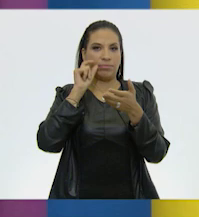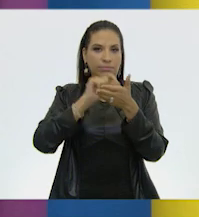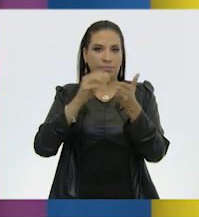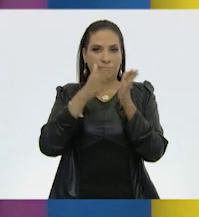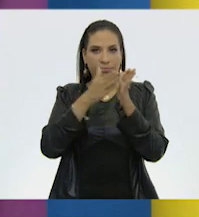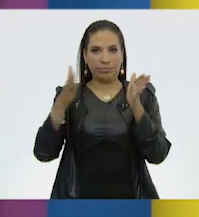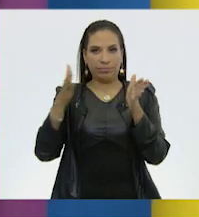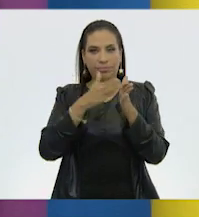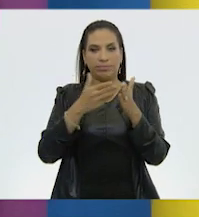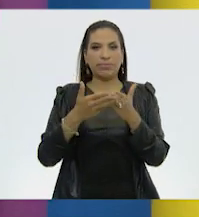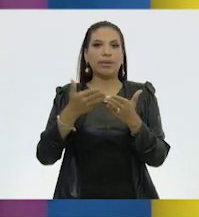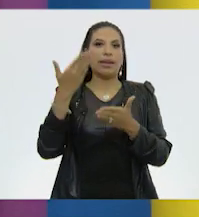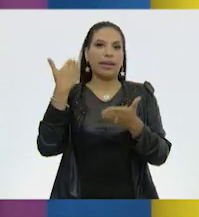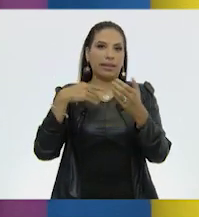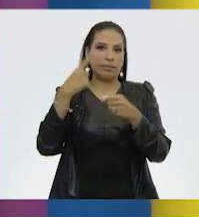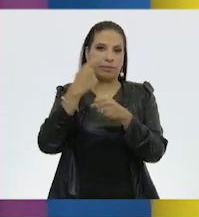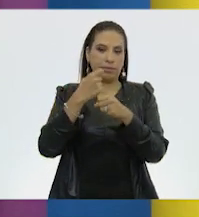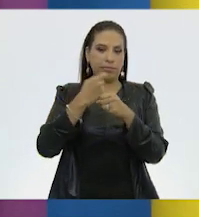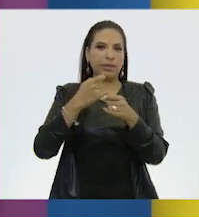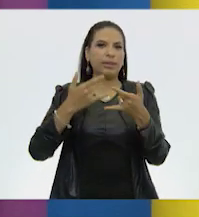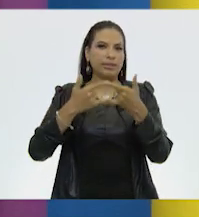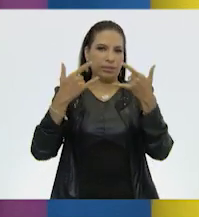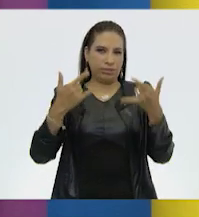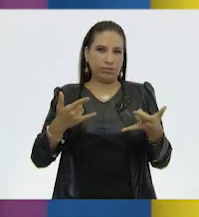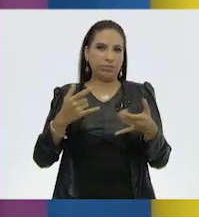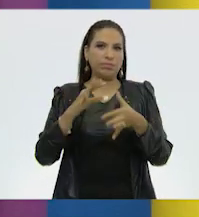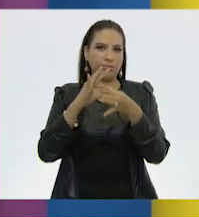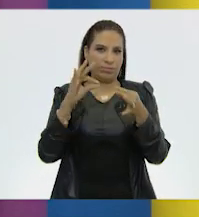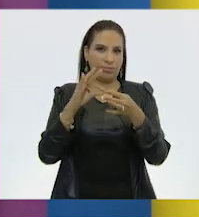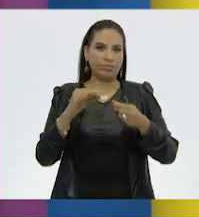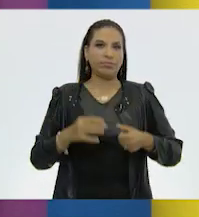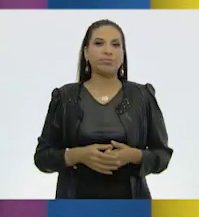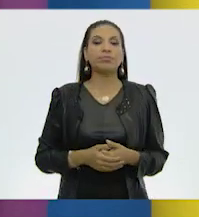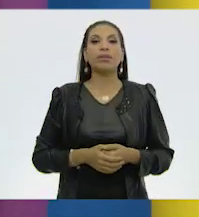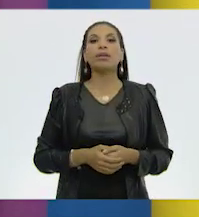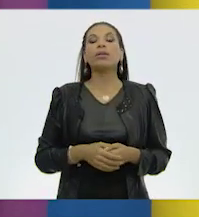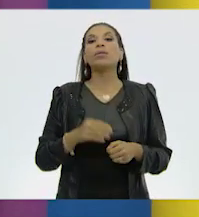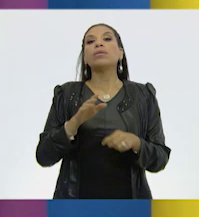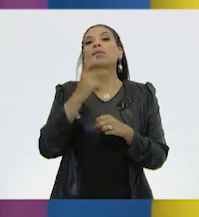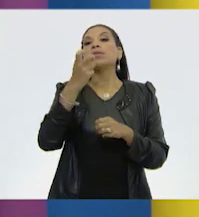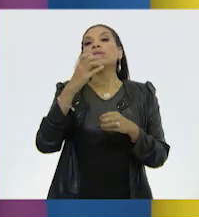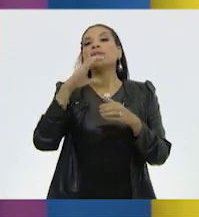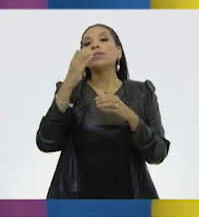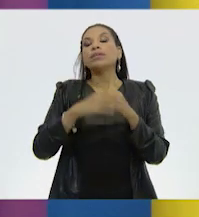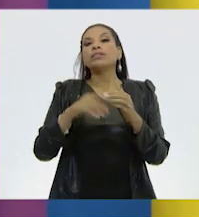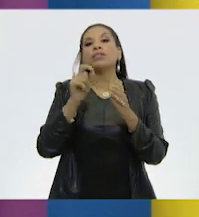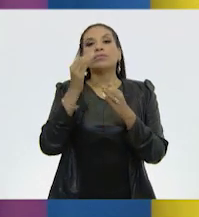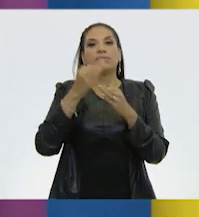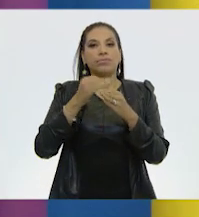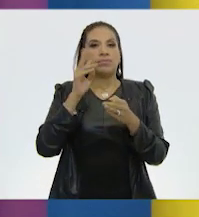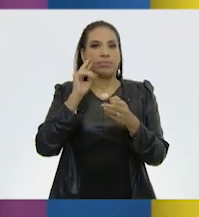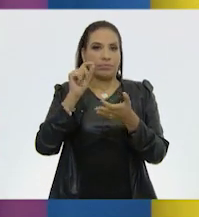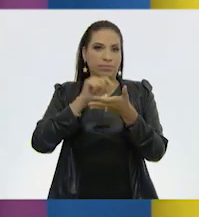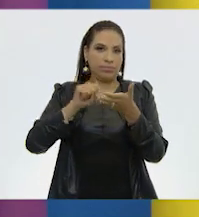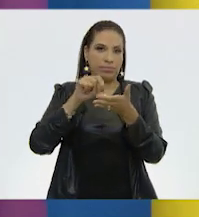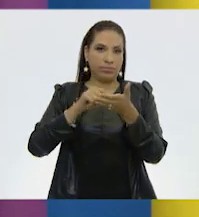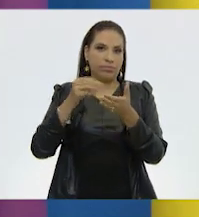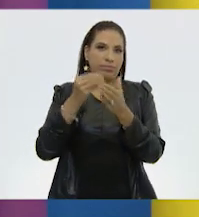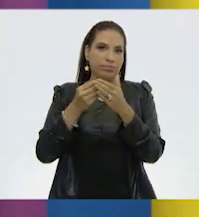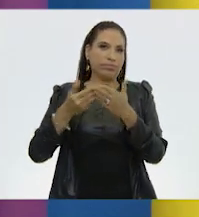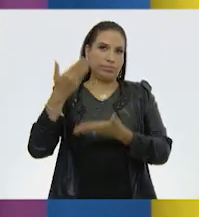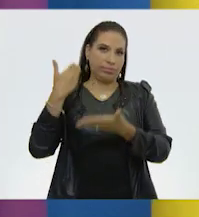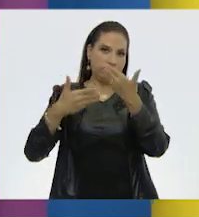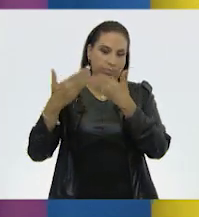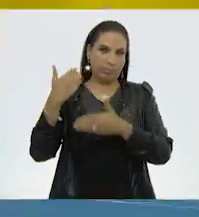tiempo que elaboramos durante nuestras primeras clases de historia? Y en eso terminó también el segmento que trabajamos la clase